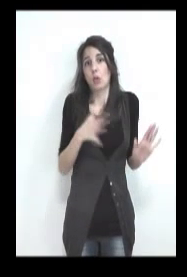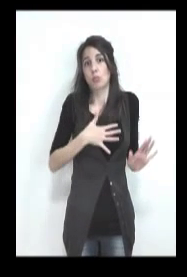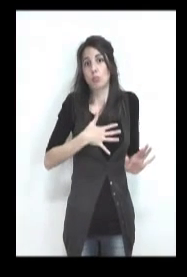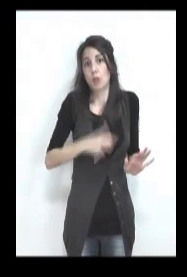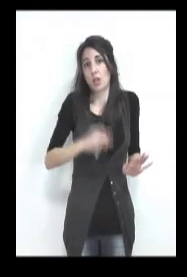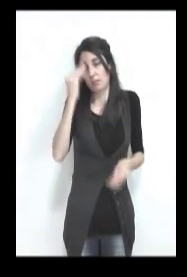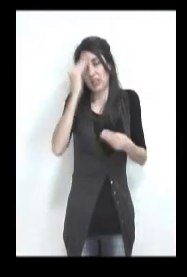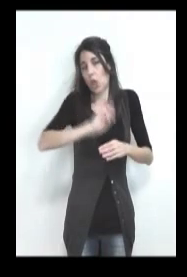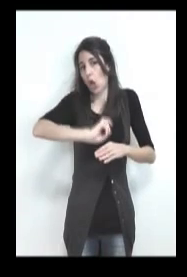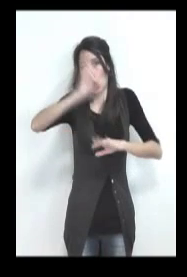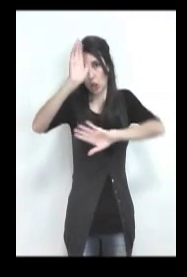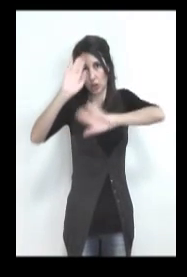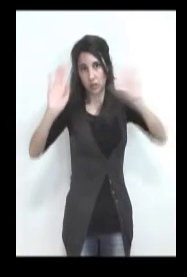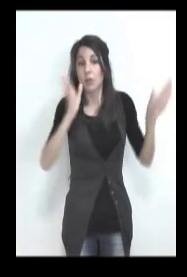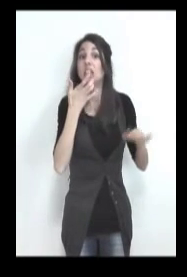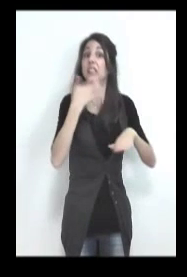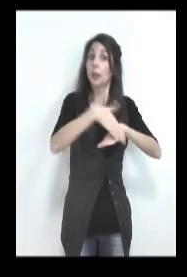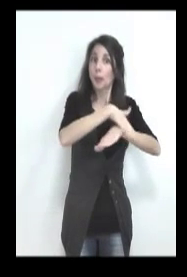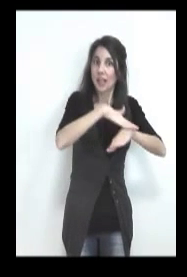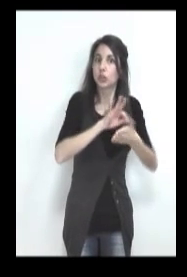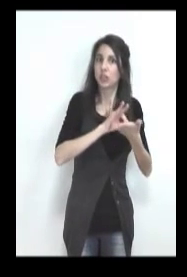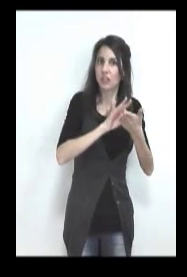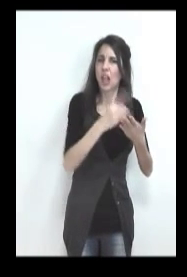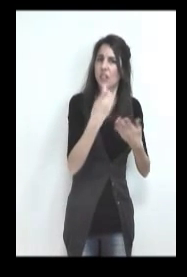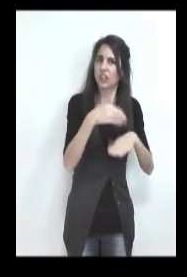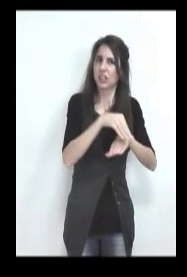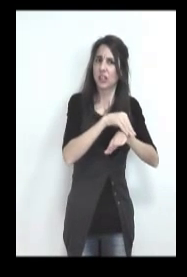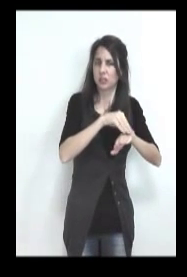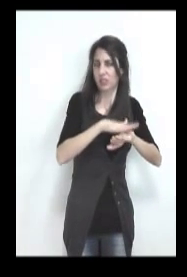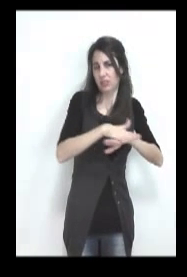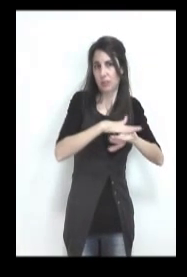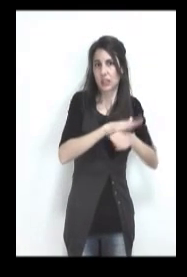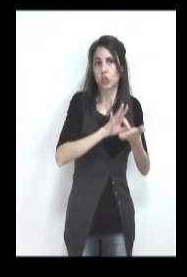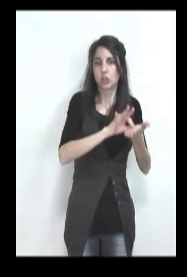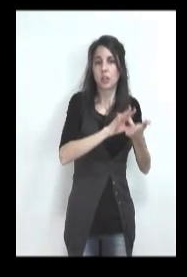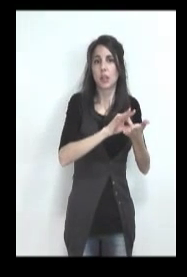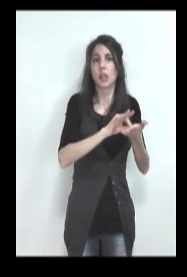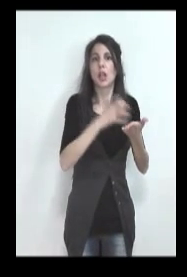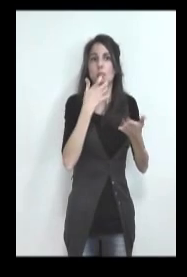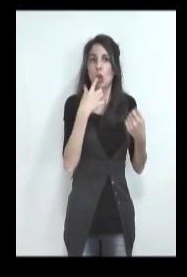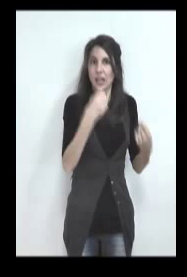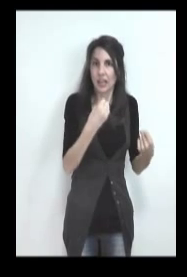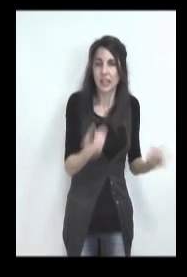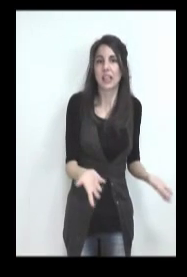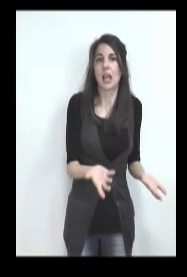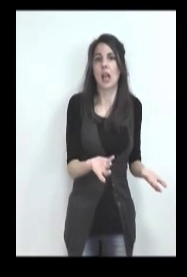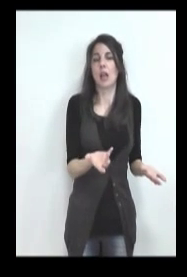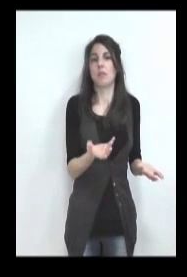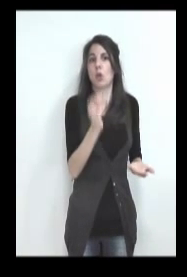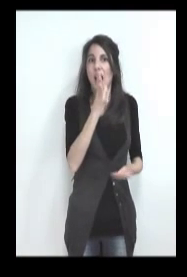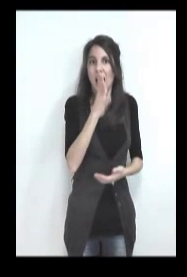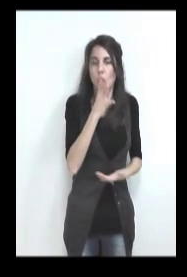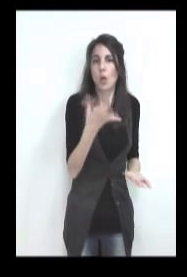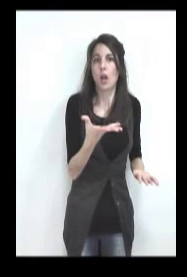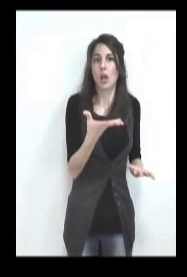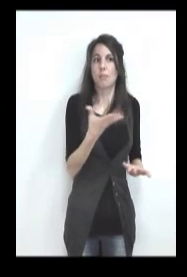otras cuestiones, pero si son básicos, y pregunto, son básicos, ¿no? Entiendo, cuando hablamos de ciudades inteligentes estamos hablando de energía, estamos hablando de agua, de